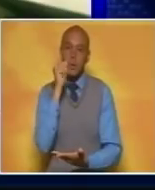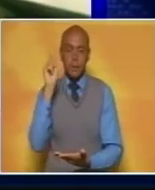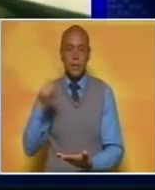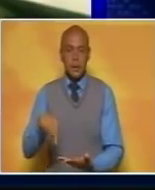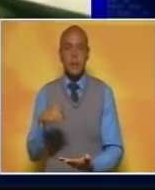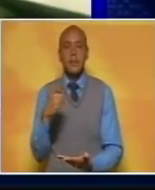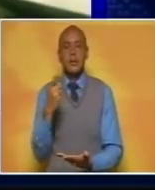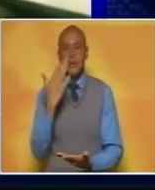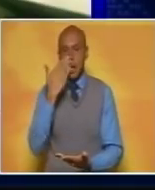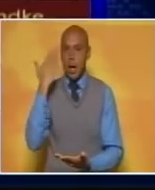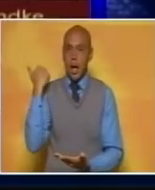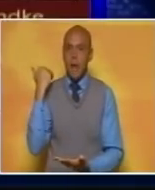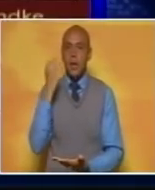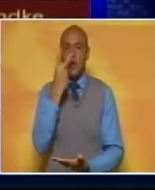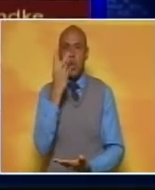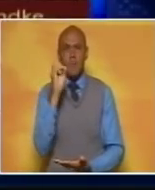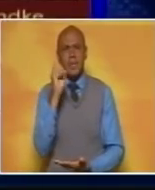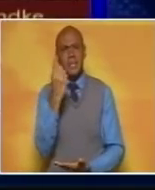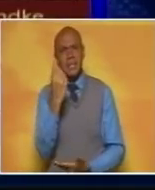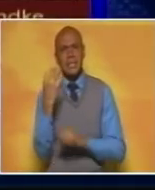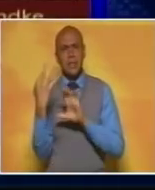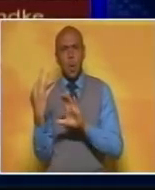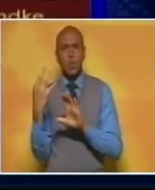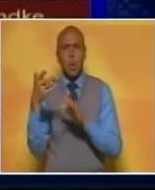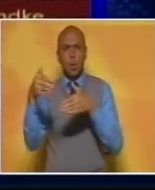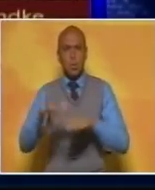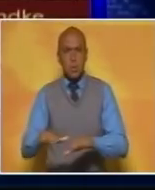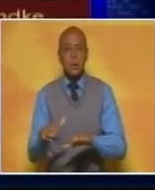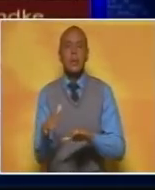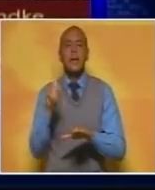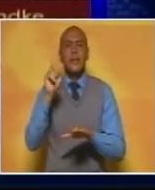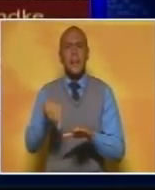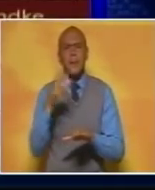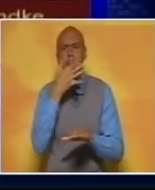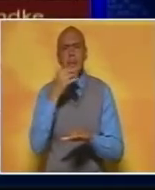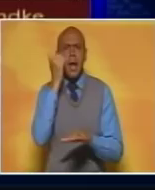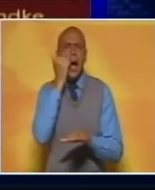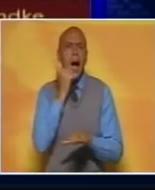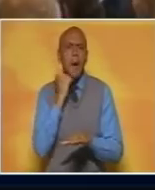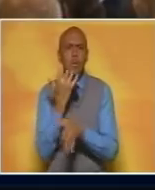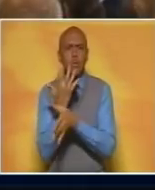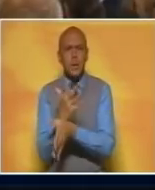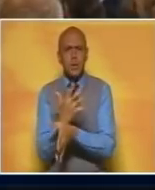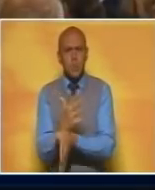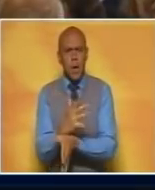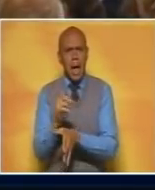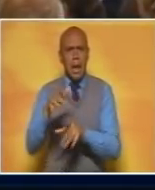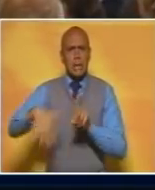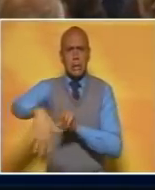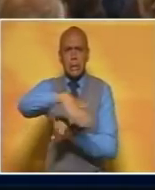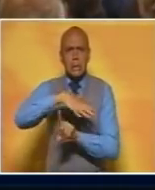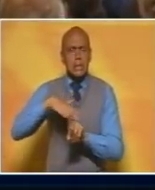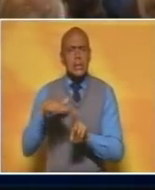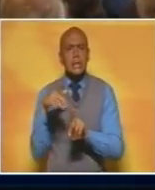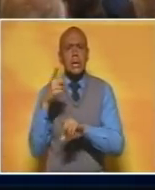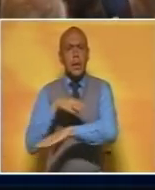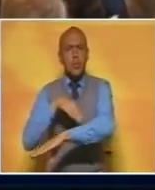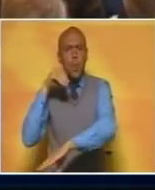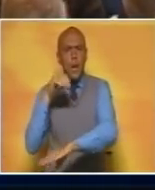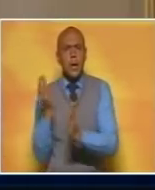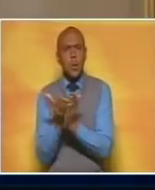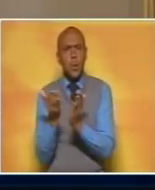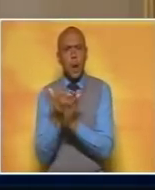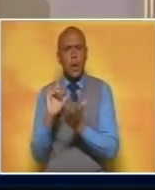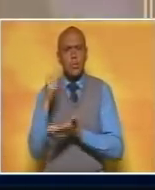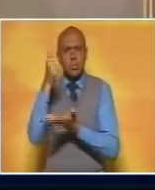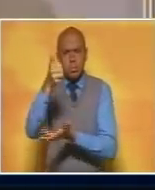suspensión en 2018 en medio del escándalo por denuncias de abusos sexuales en el entorno de la Academia Sueca y la crisis